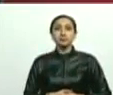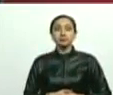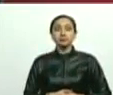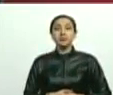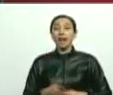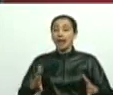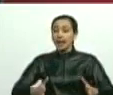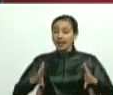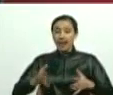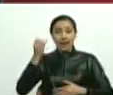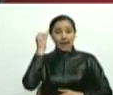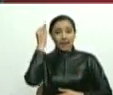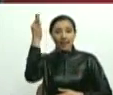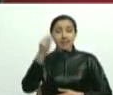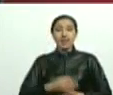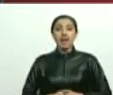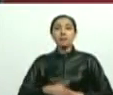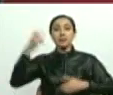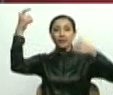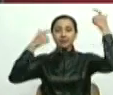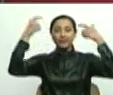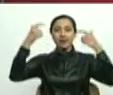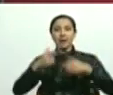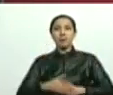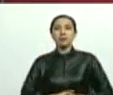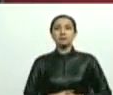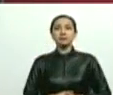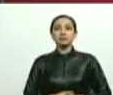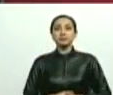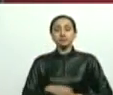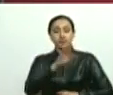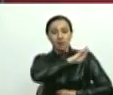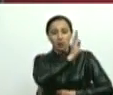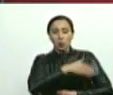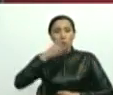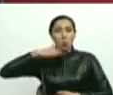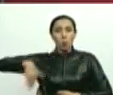la idea de Chávez, del poder popular.